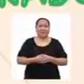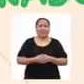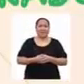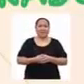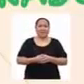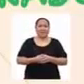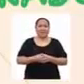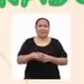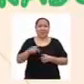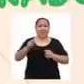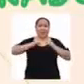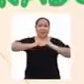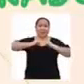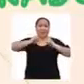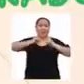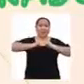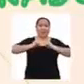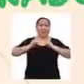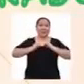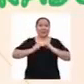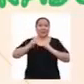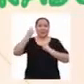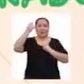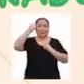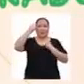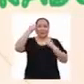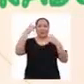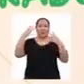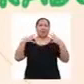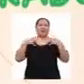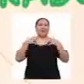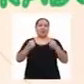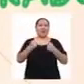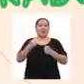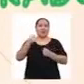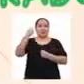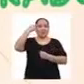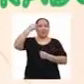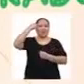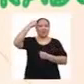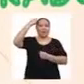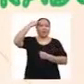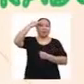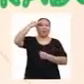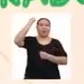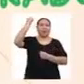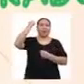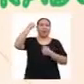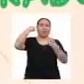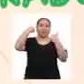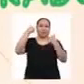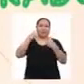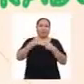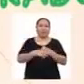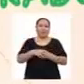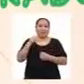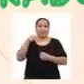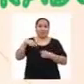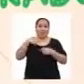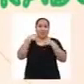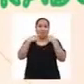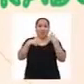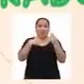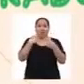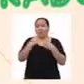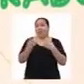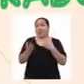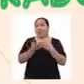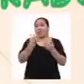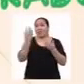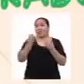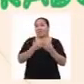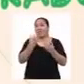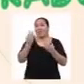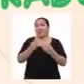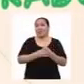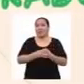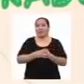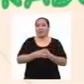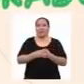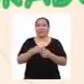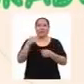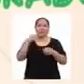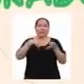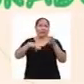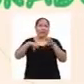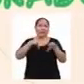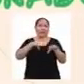Los ejercicios mantienen la mente sana y la memoria activa. Por eso puedo comentarles con facilidad lo hecho en